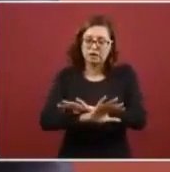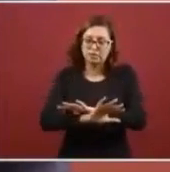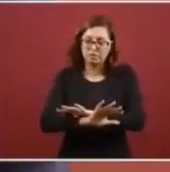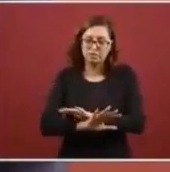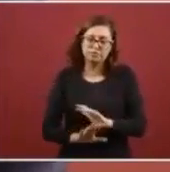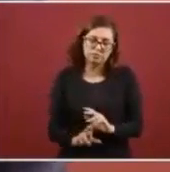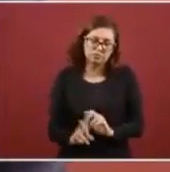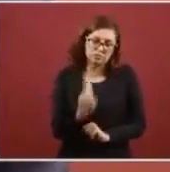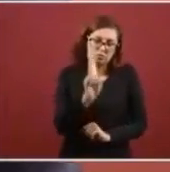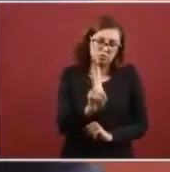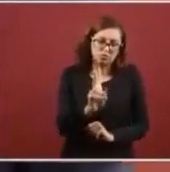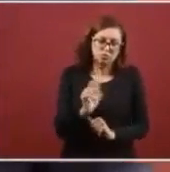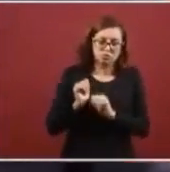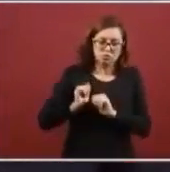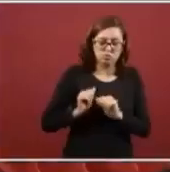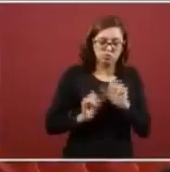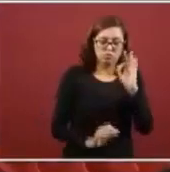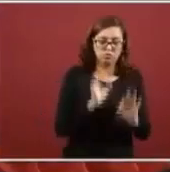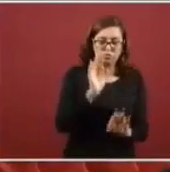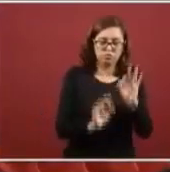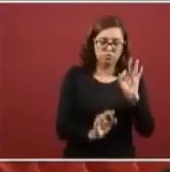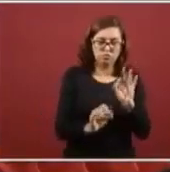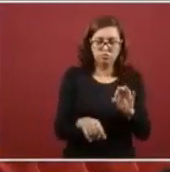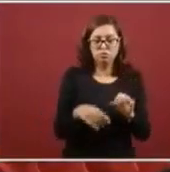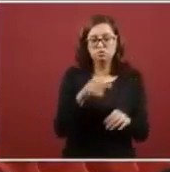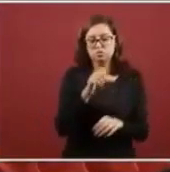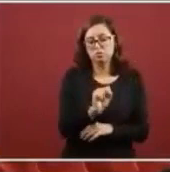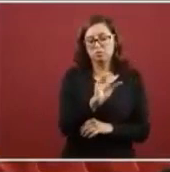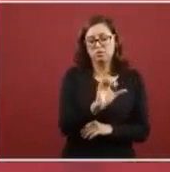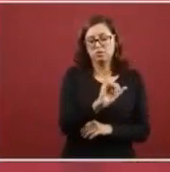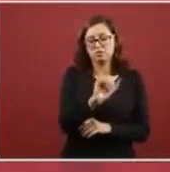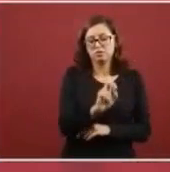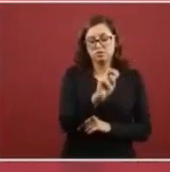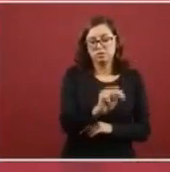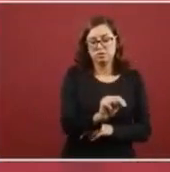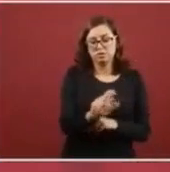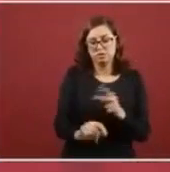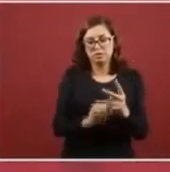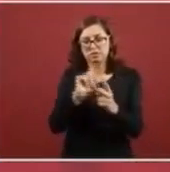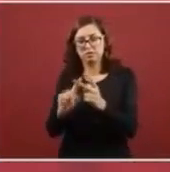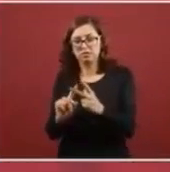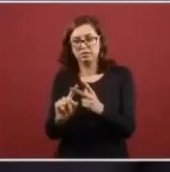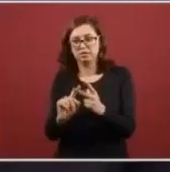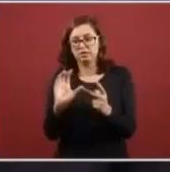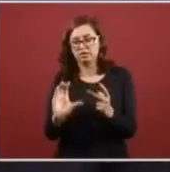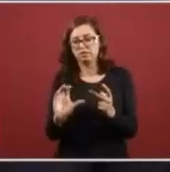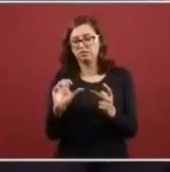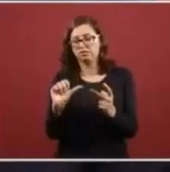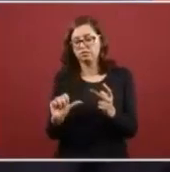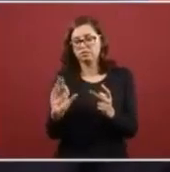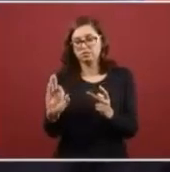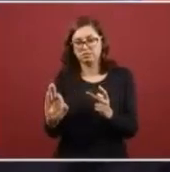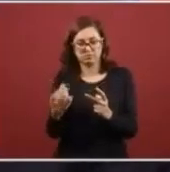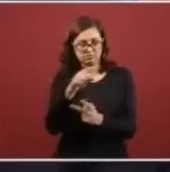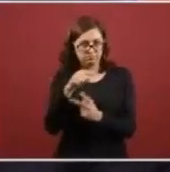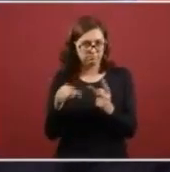es decir, la Suprema Corte de Justicia y la